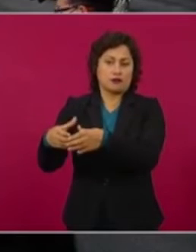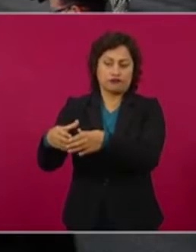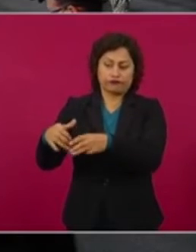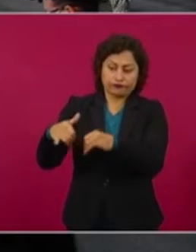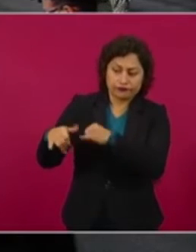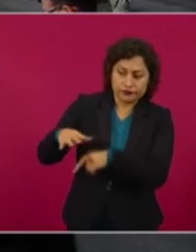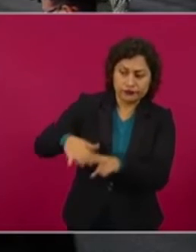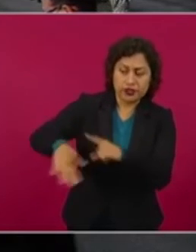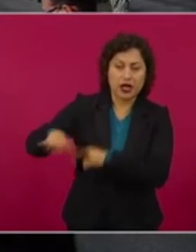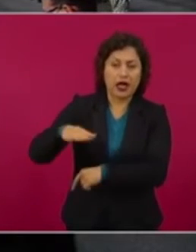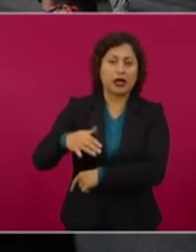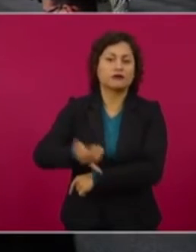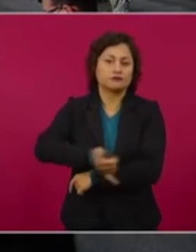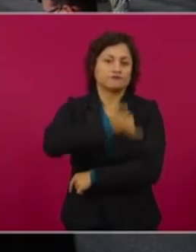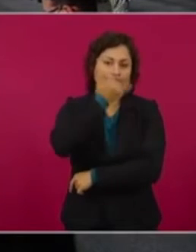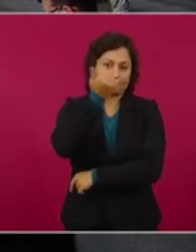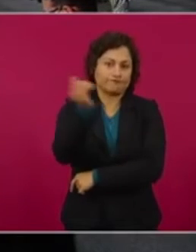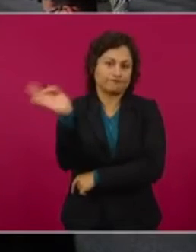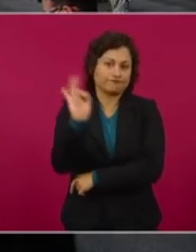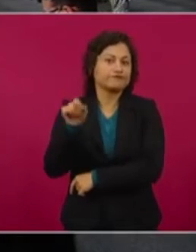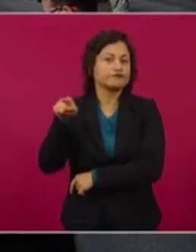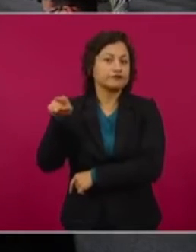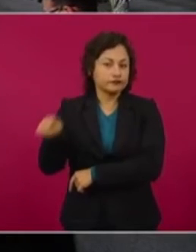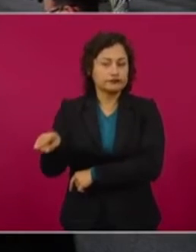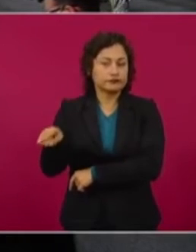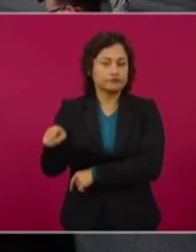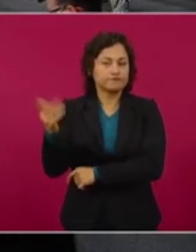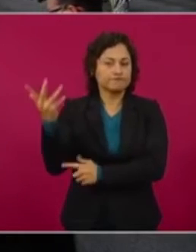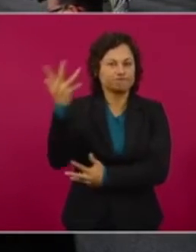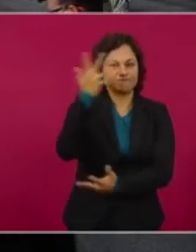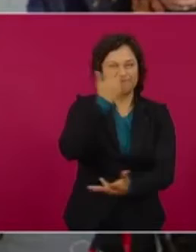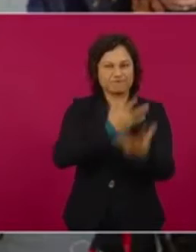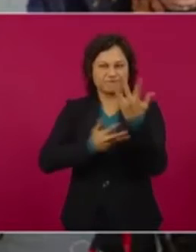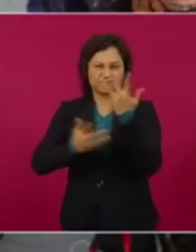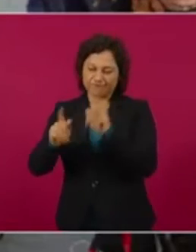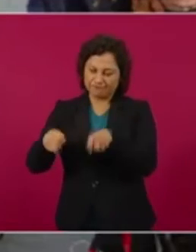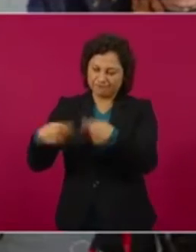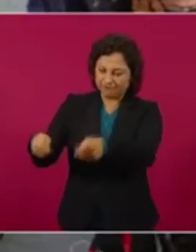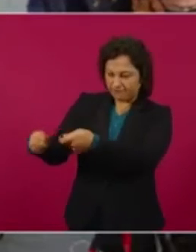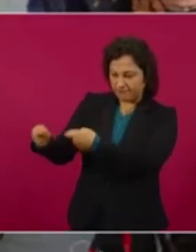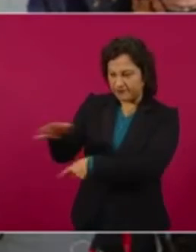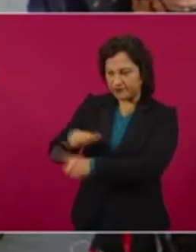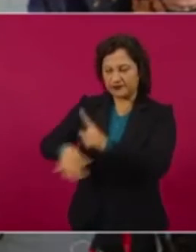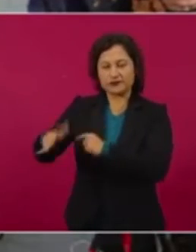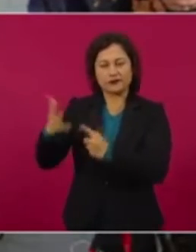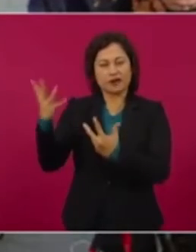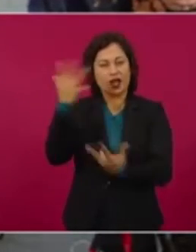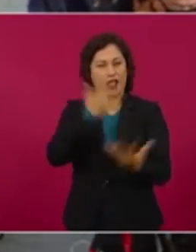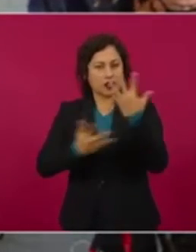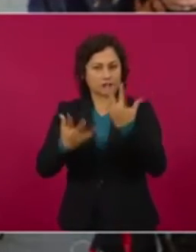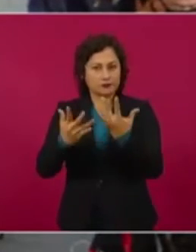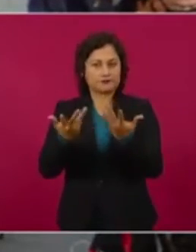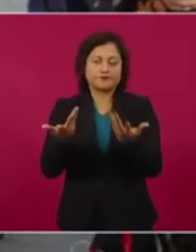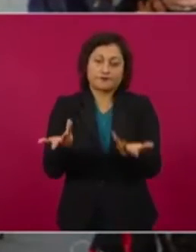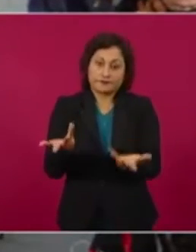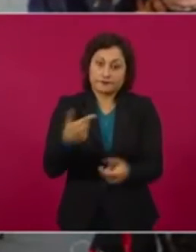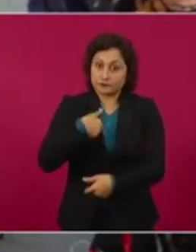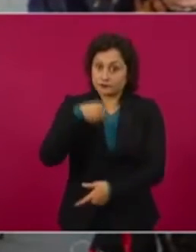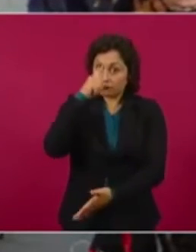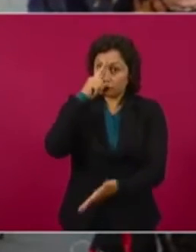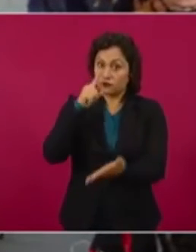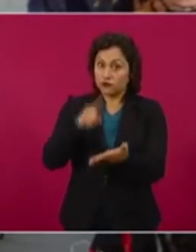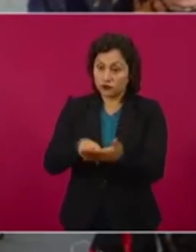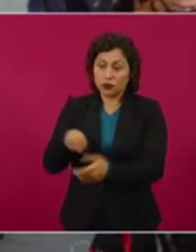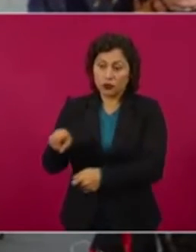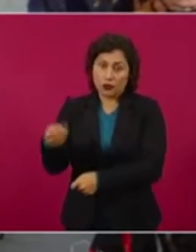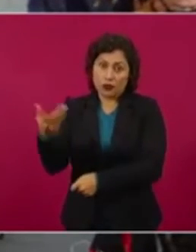y confundió todo y creó un caos. Y yo creo que eso, si se expone, si se acepta,